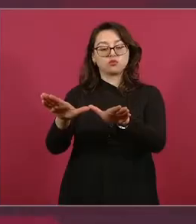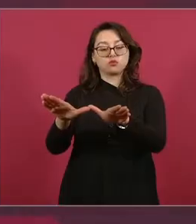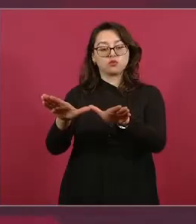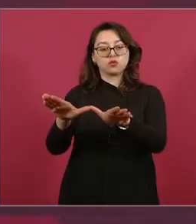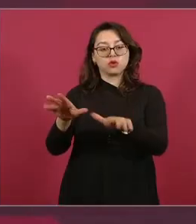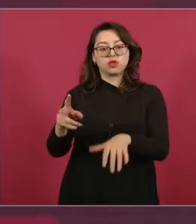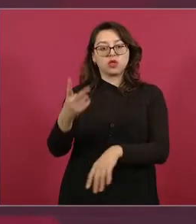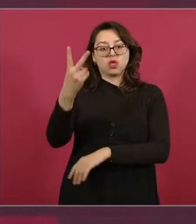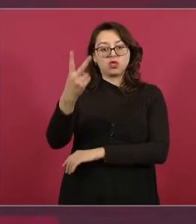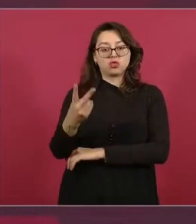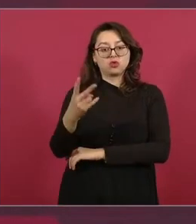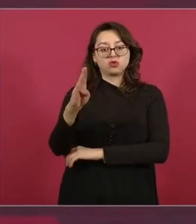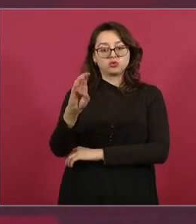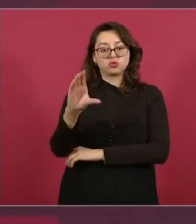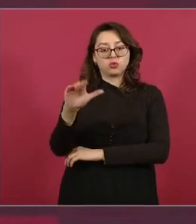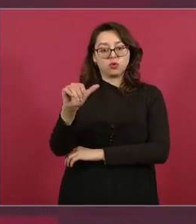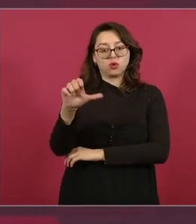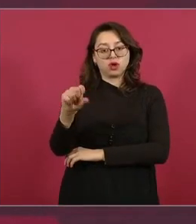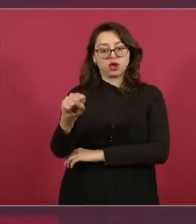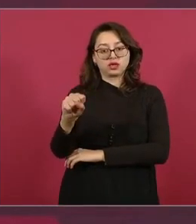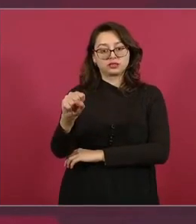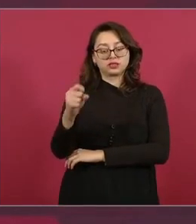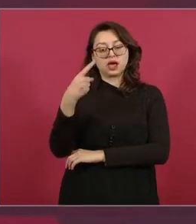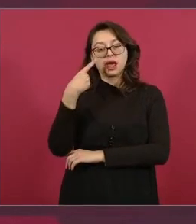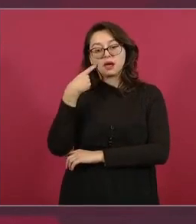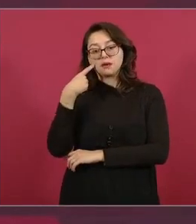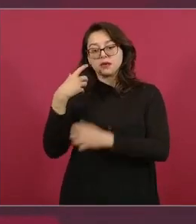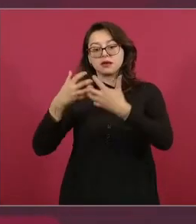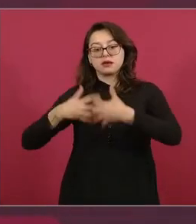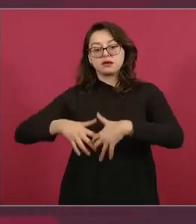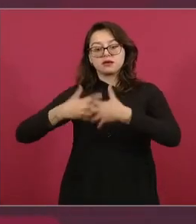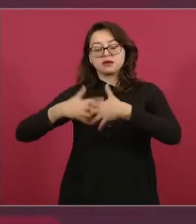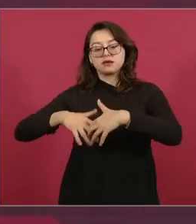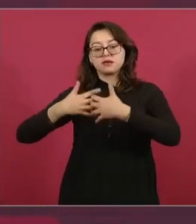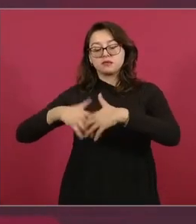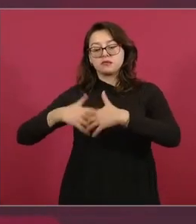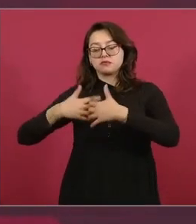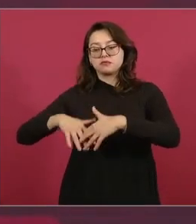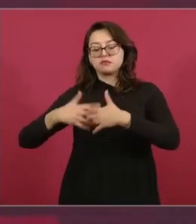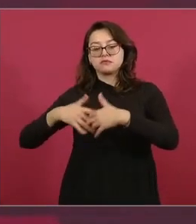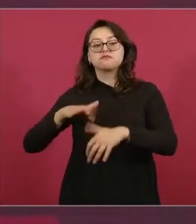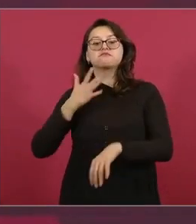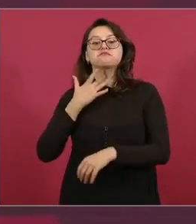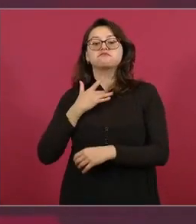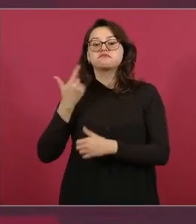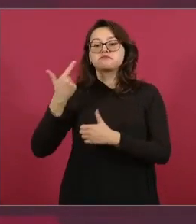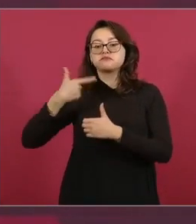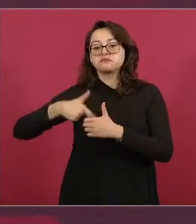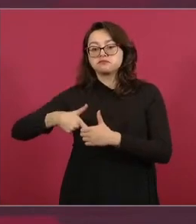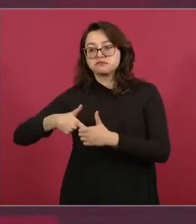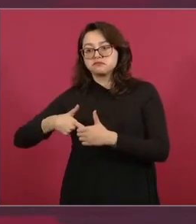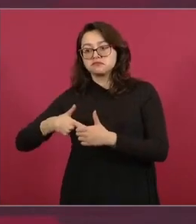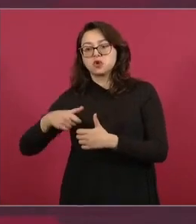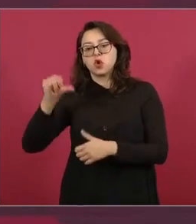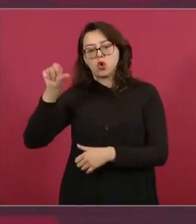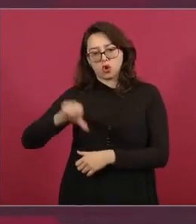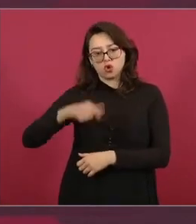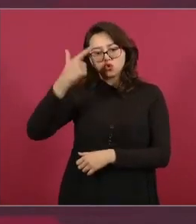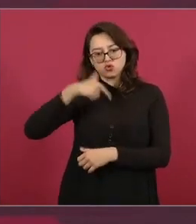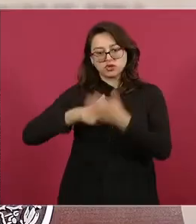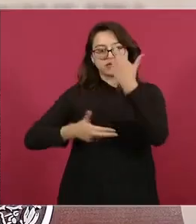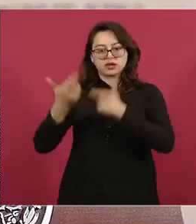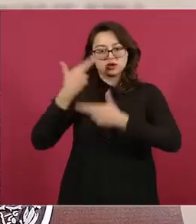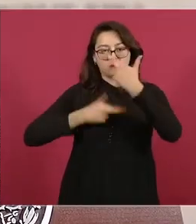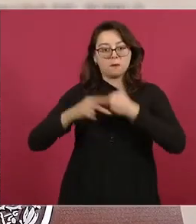a Dos Bocas, a la refinería. Y regreso hoy, mañana aquí nos